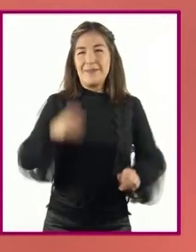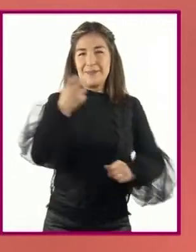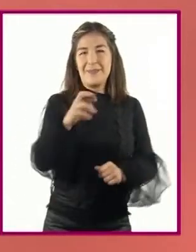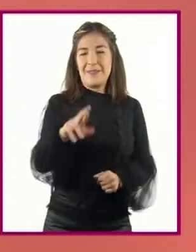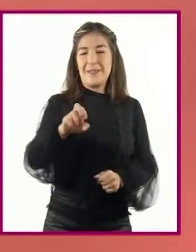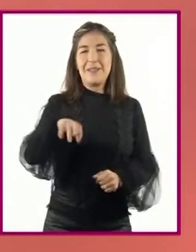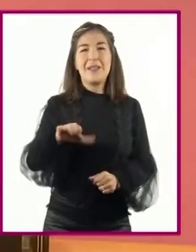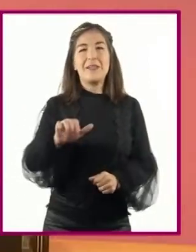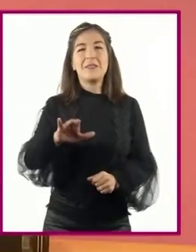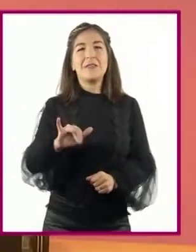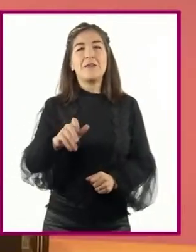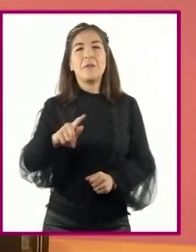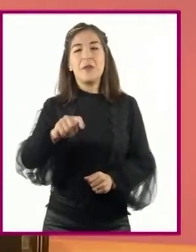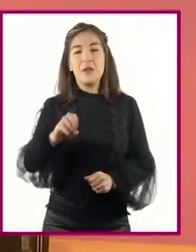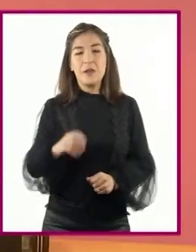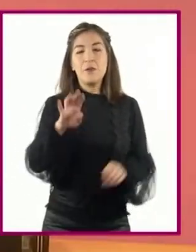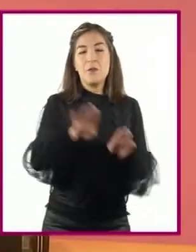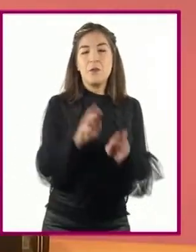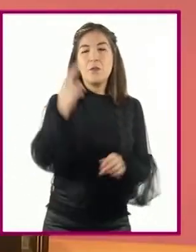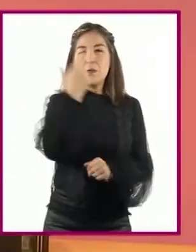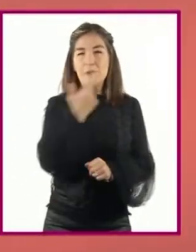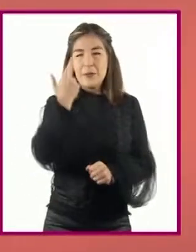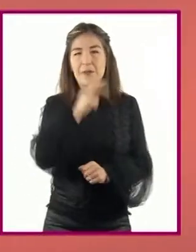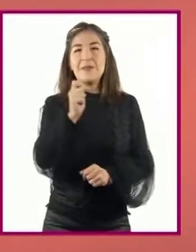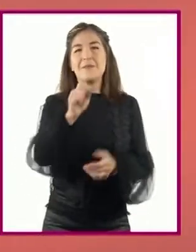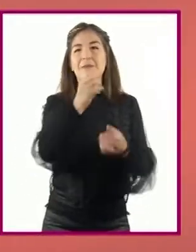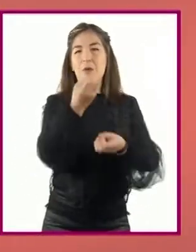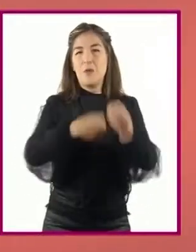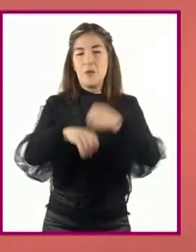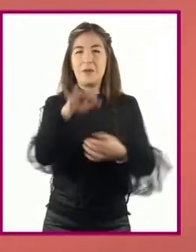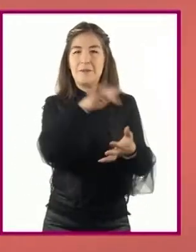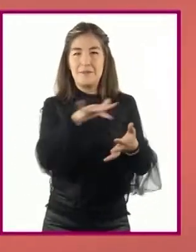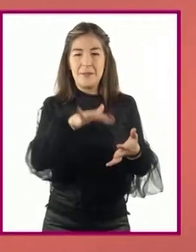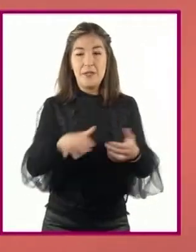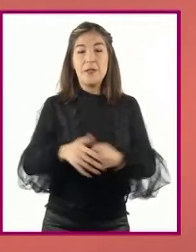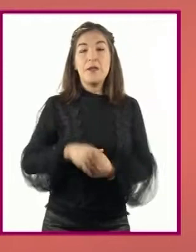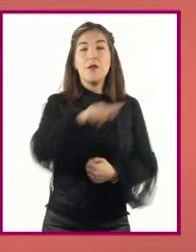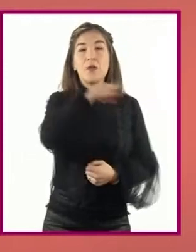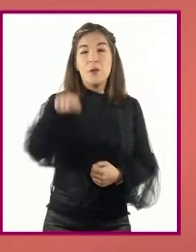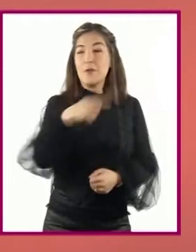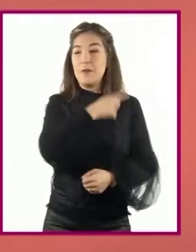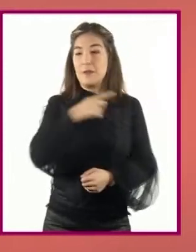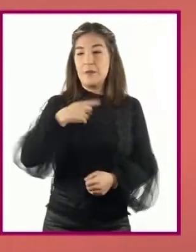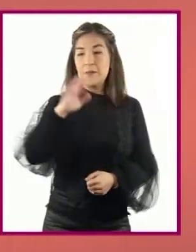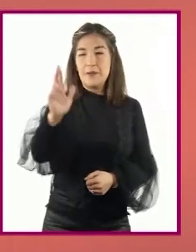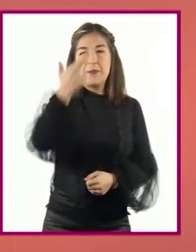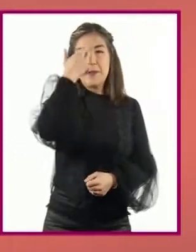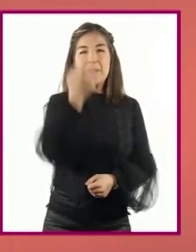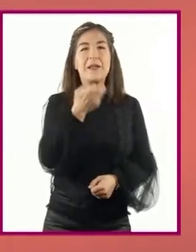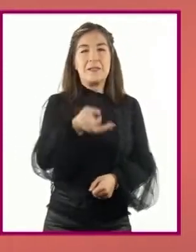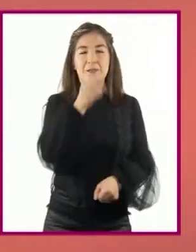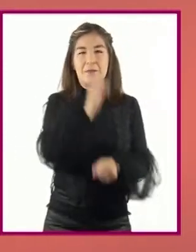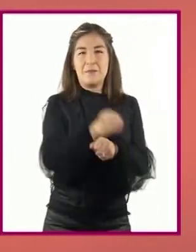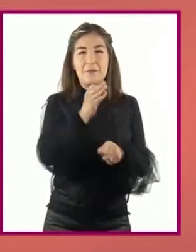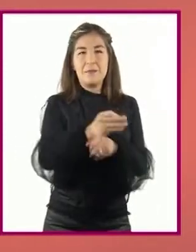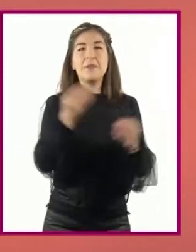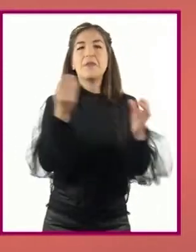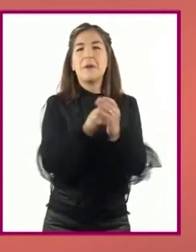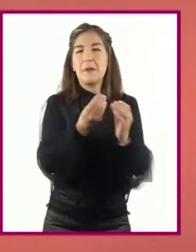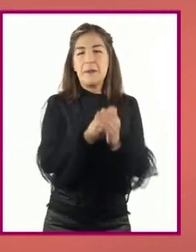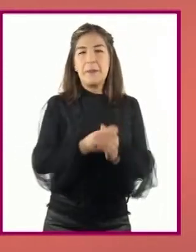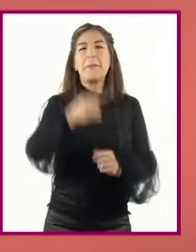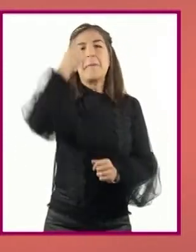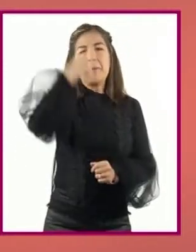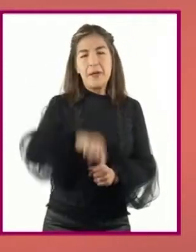a partir del análisis de una obra literaria. Recuerden que todo lo que veamos en esta sesión tiene la